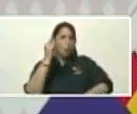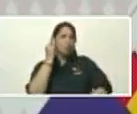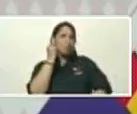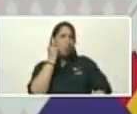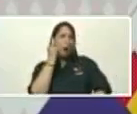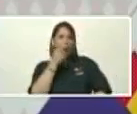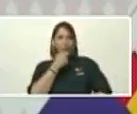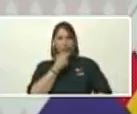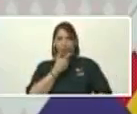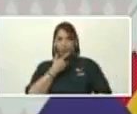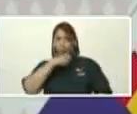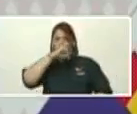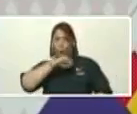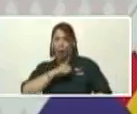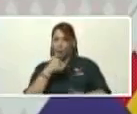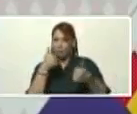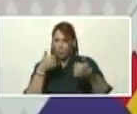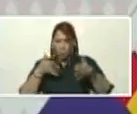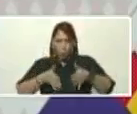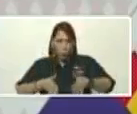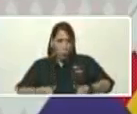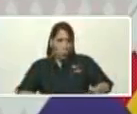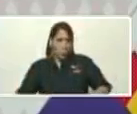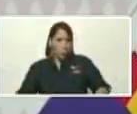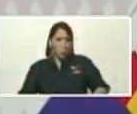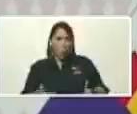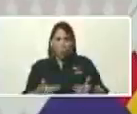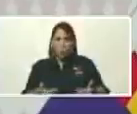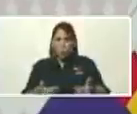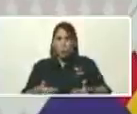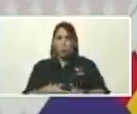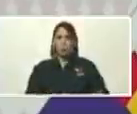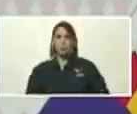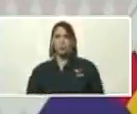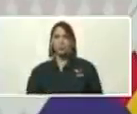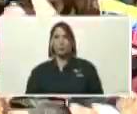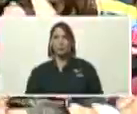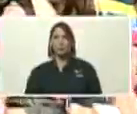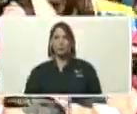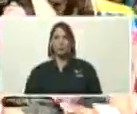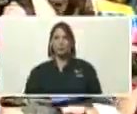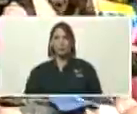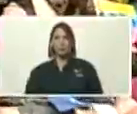mujeres, sus vestidos por la rodilla,